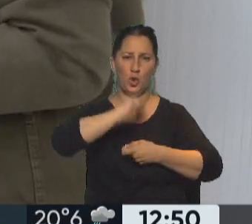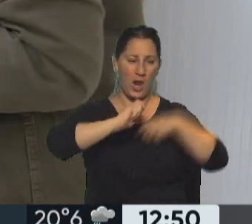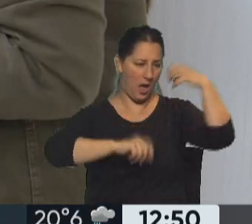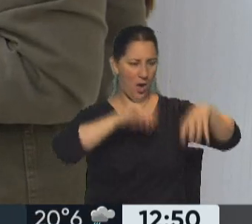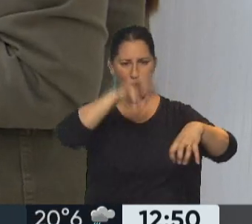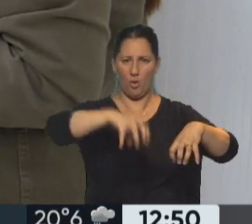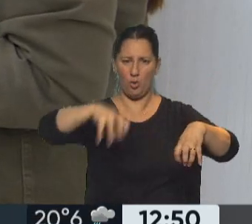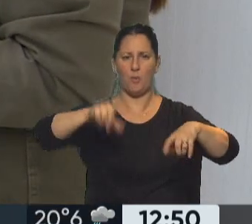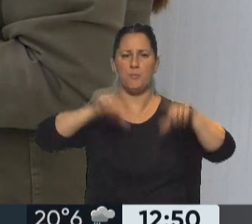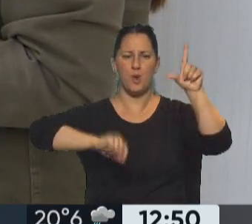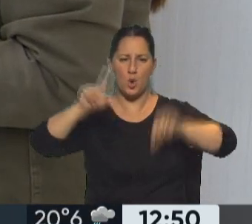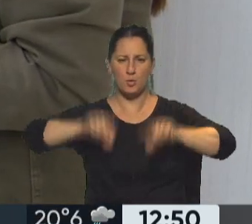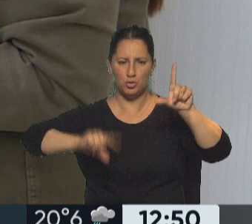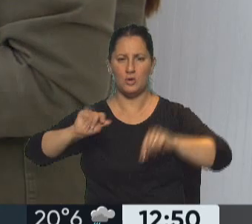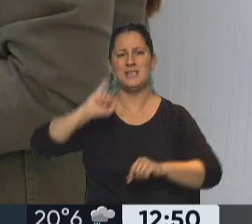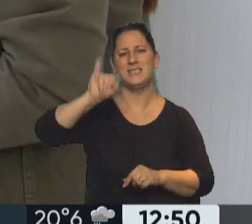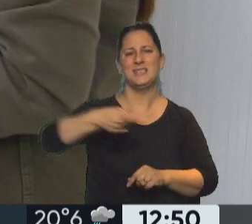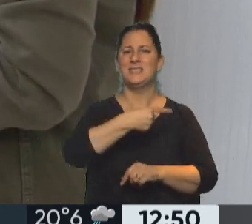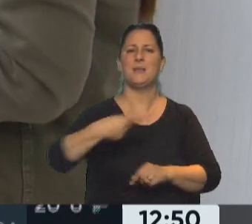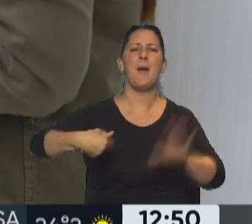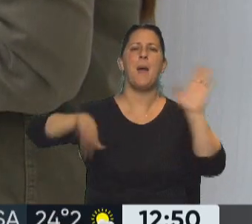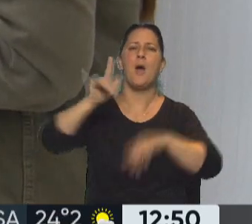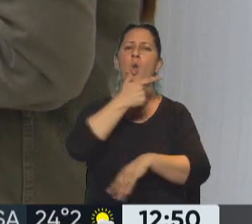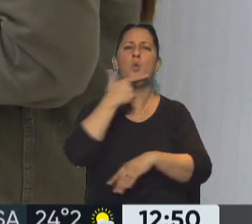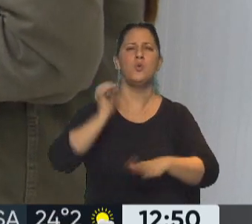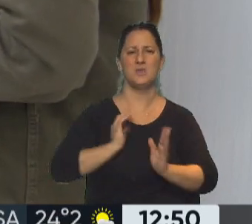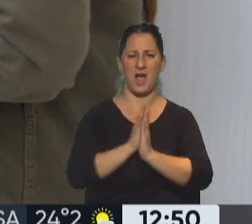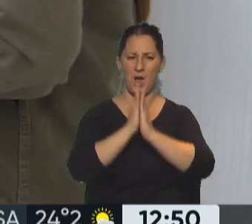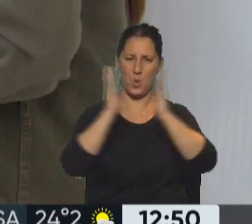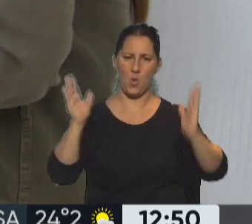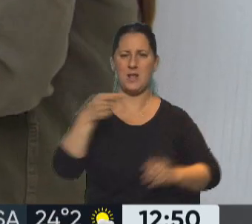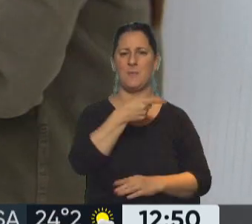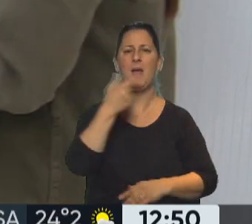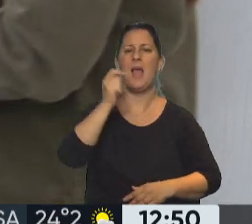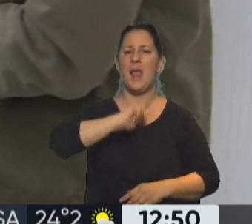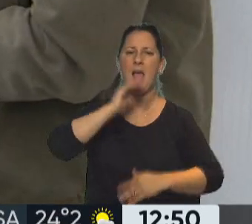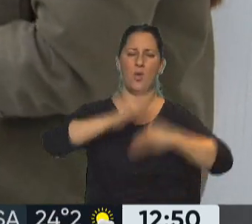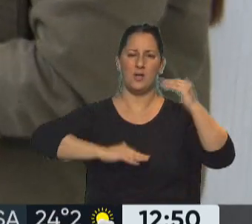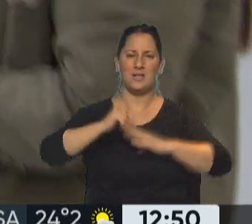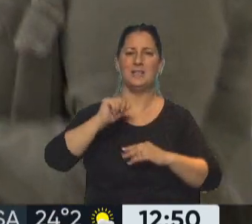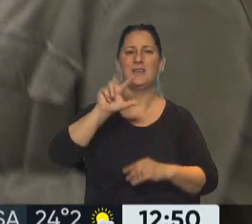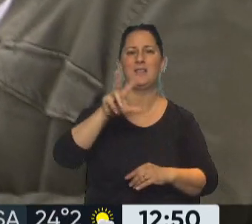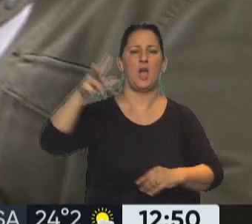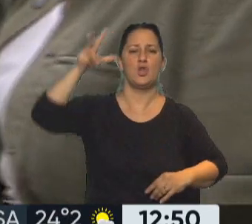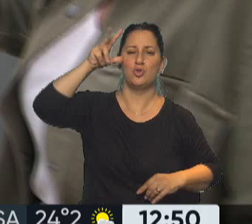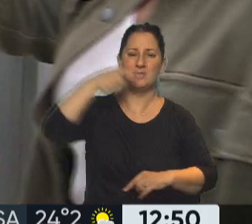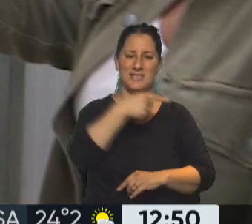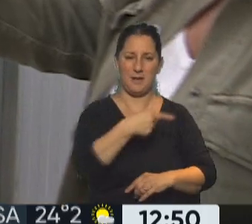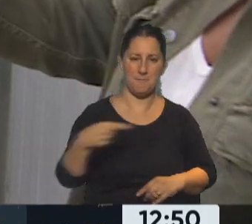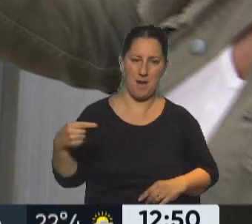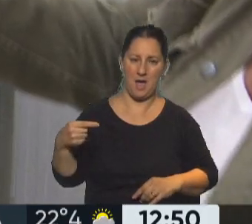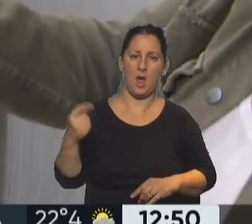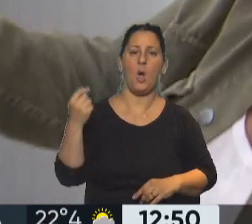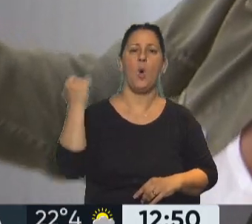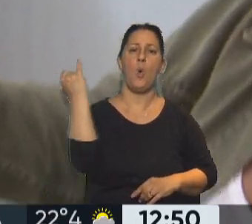muchísimas promociones. Exactamente, es la semana más dulce del año. La semana del helado artesanal, la 38ª semana. Y el